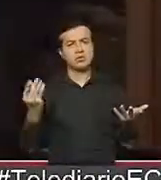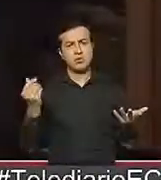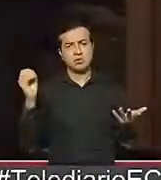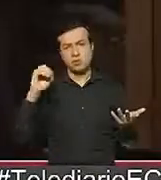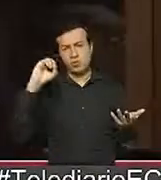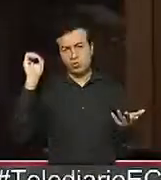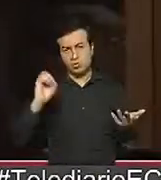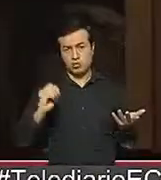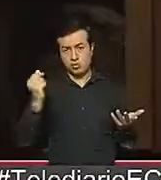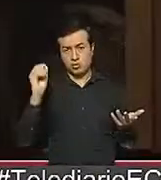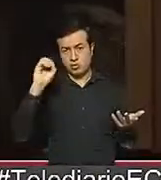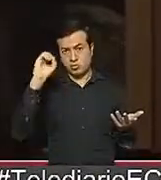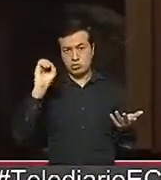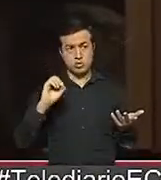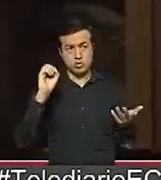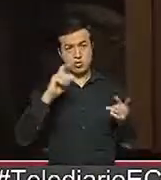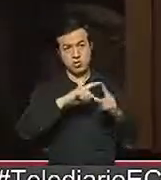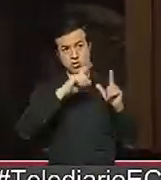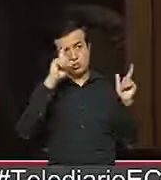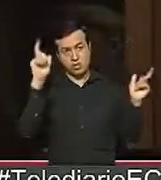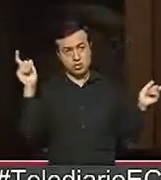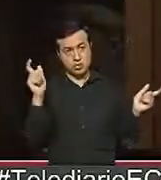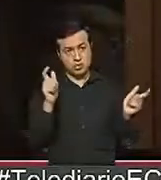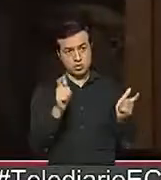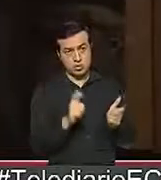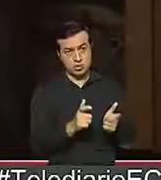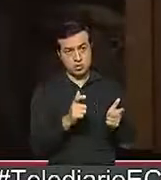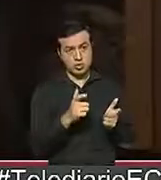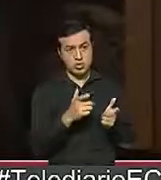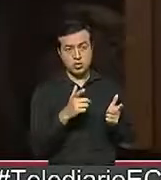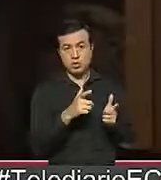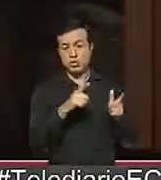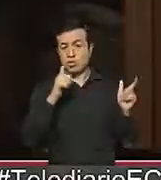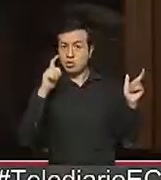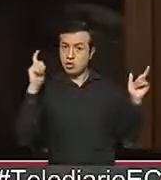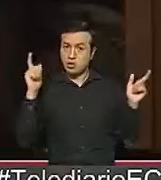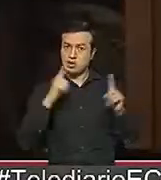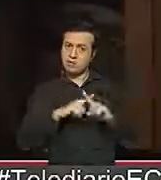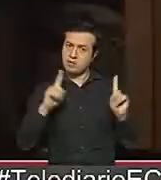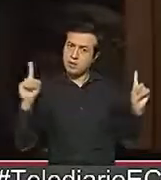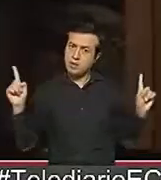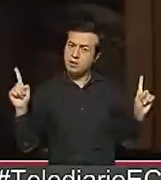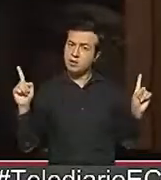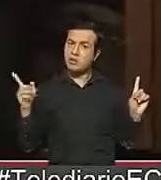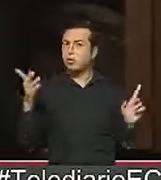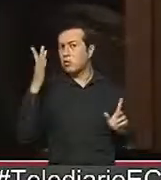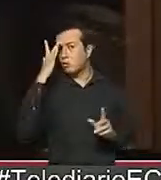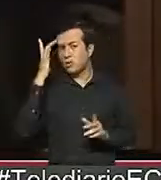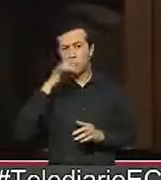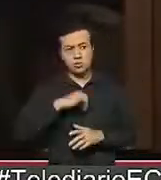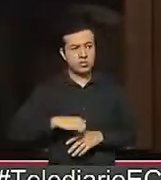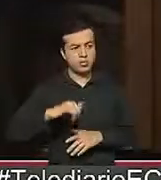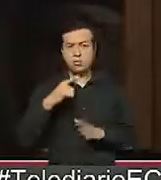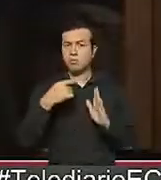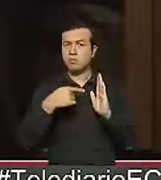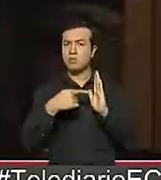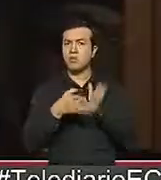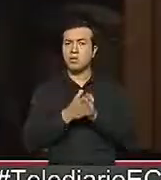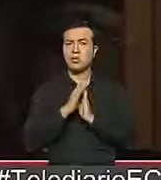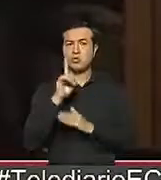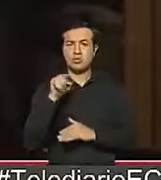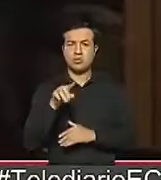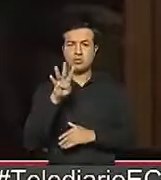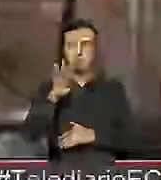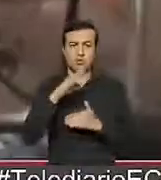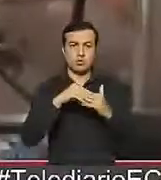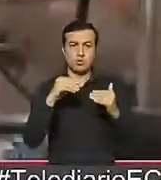de interés que paga la pequeña, la micro y la mediana y la gran industria. Si a la final a todos nos piden el 1.4 por cada